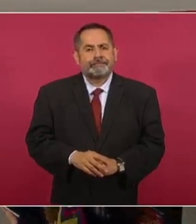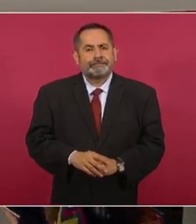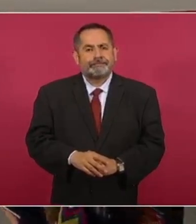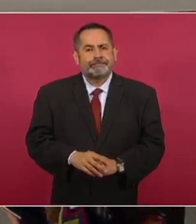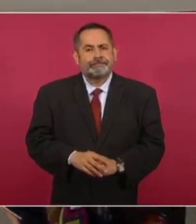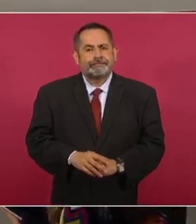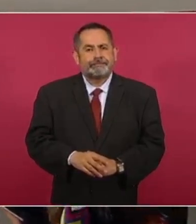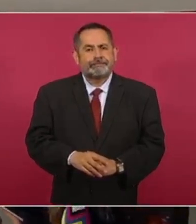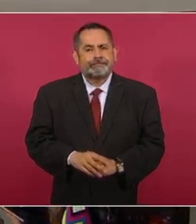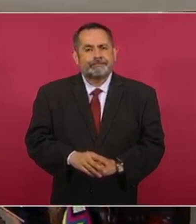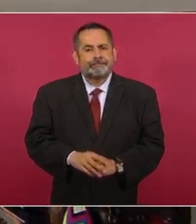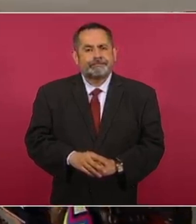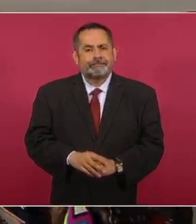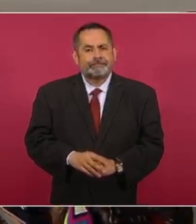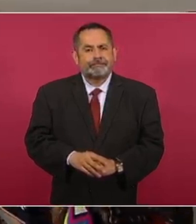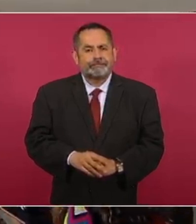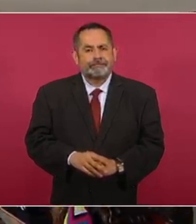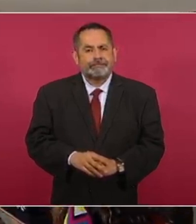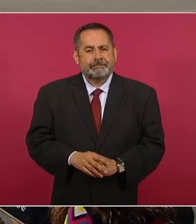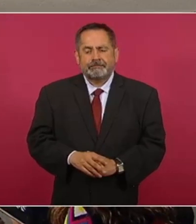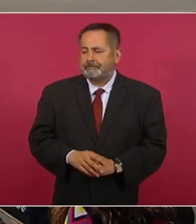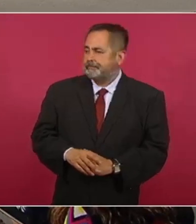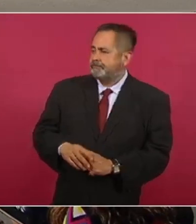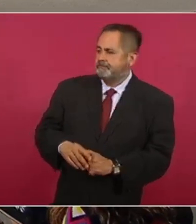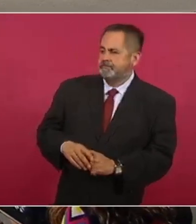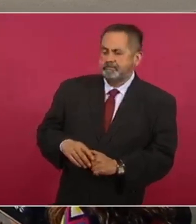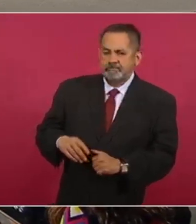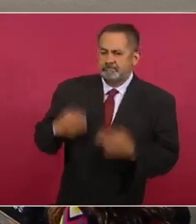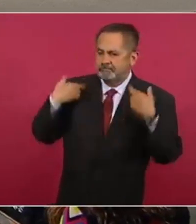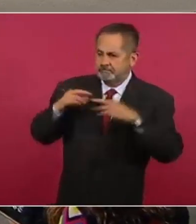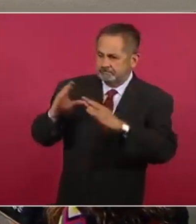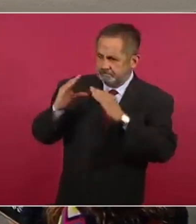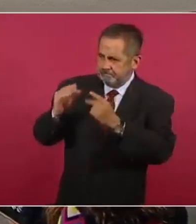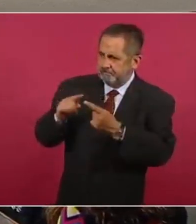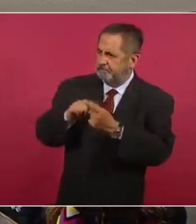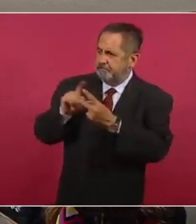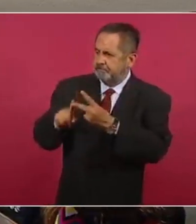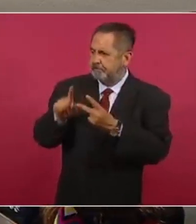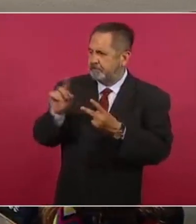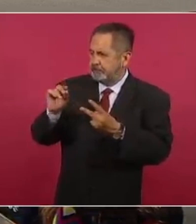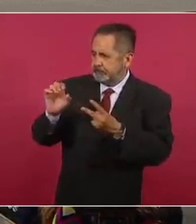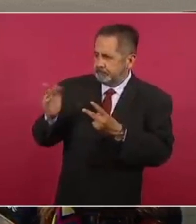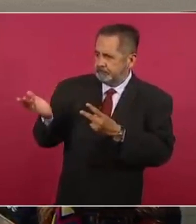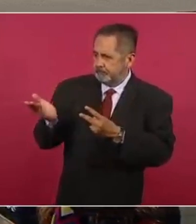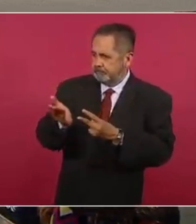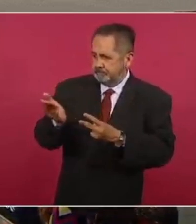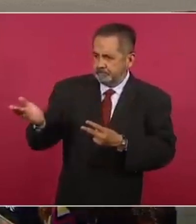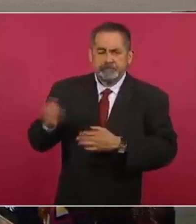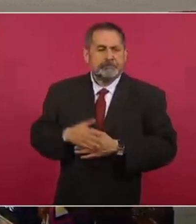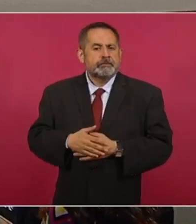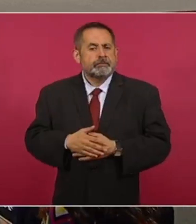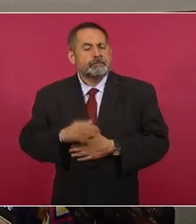si vos maestro que yo soy muy buenos días tengan todas y todos ustedes felicidades también a